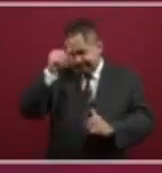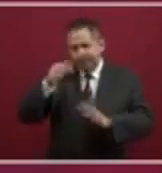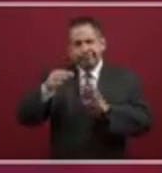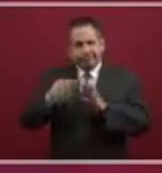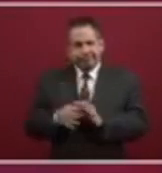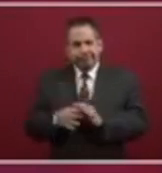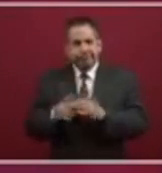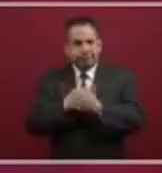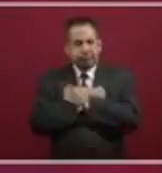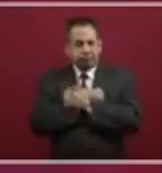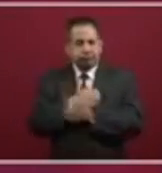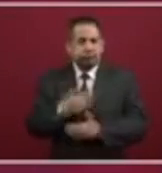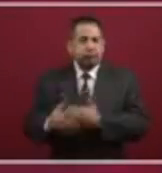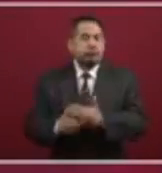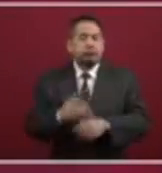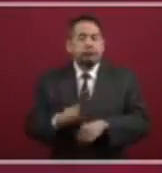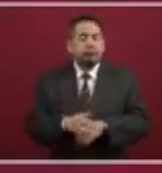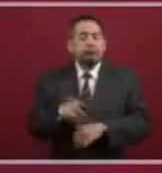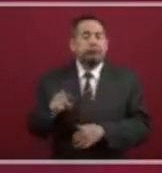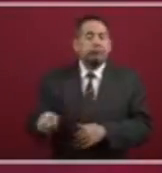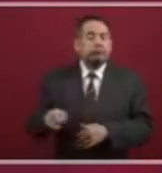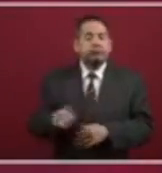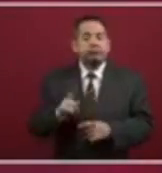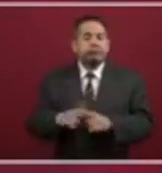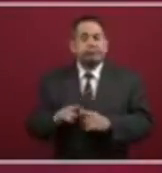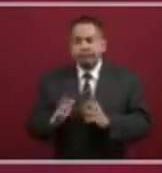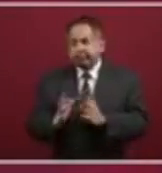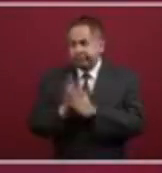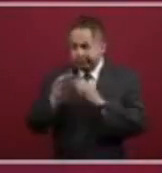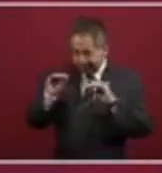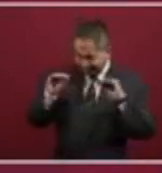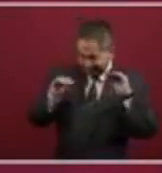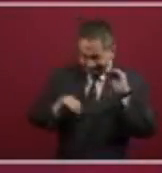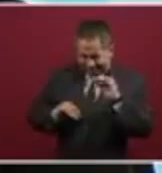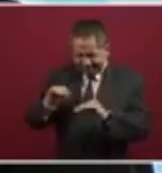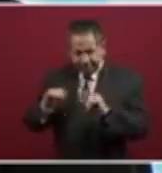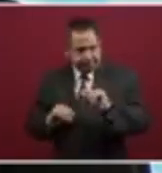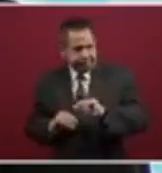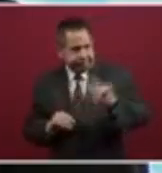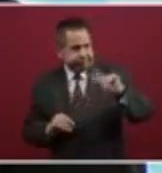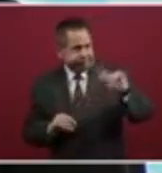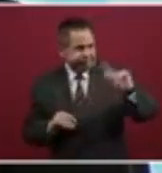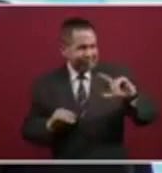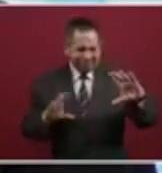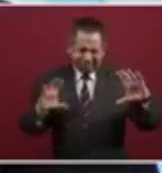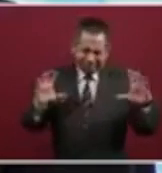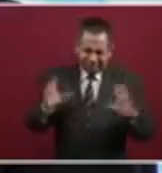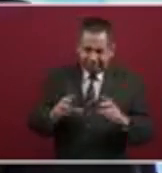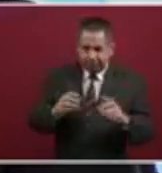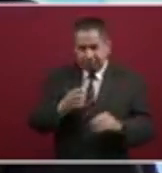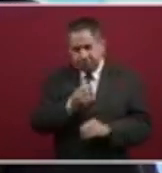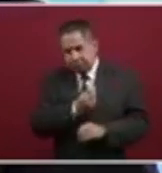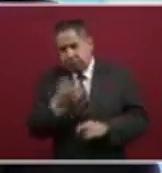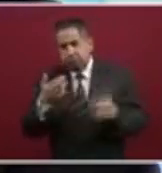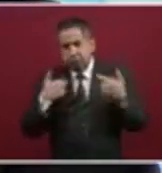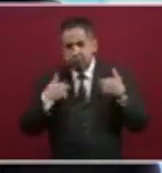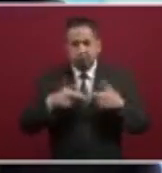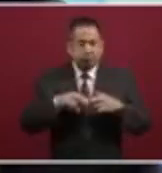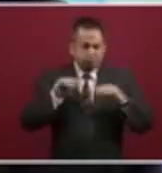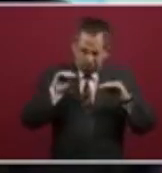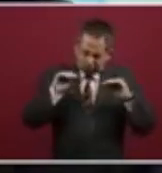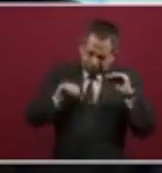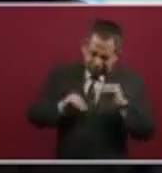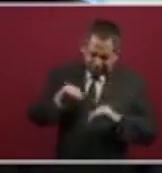porque participó mucha gente, pero en particular muchísimas maestras y maestros en su